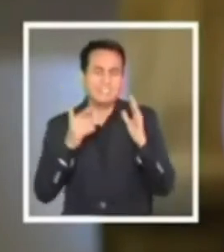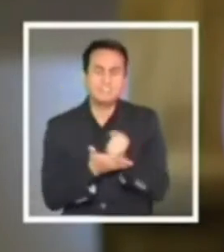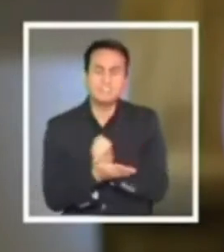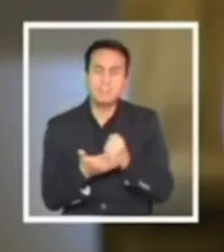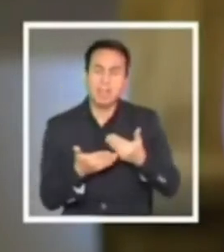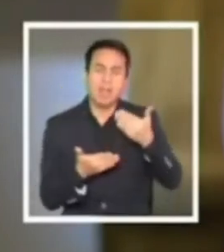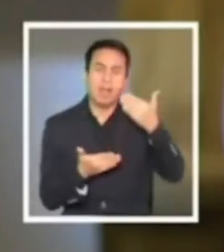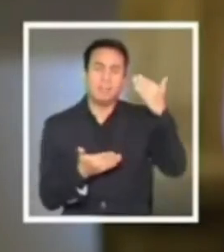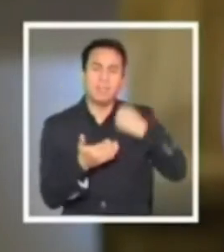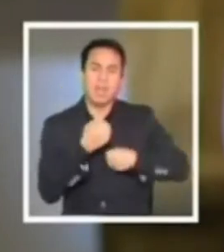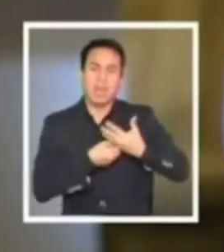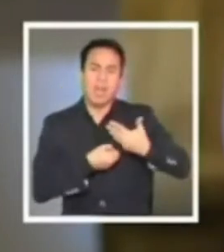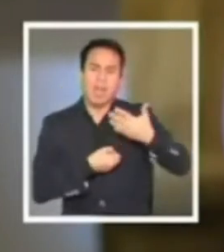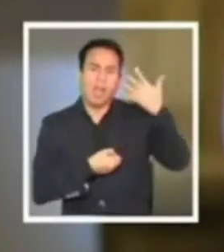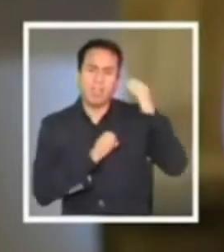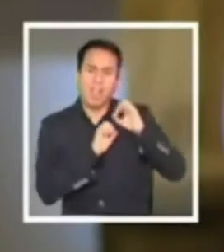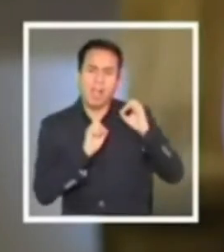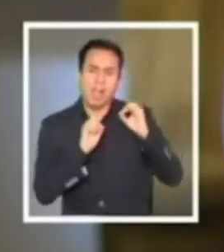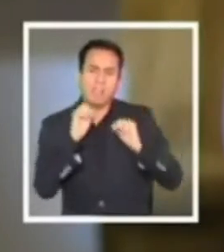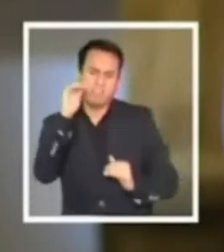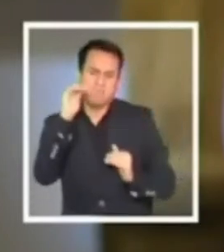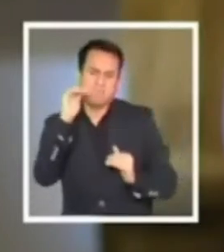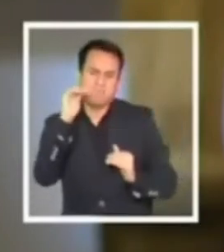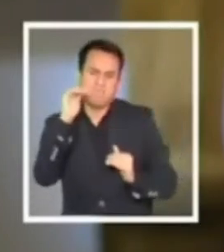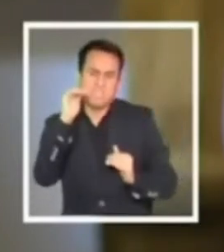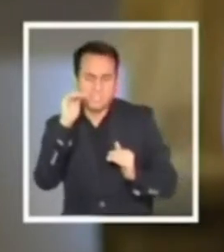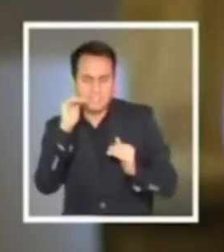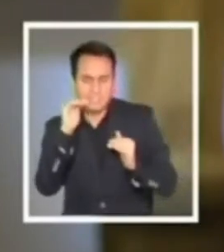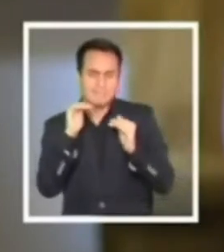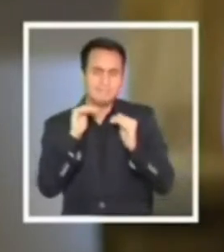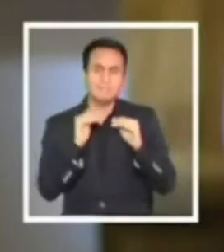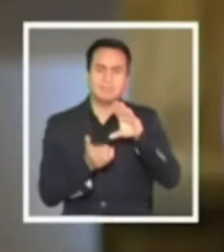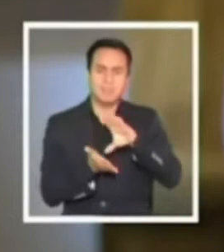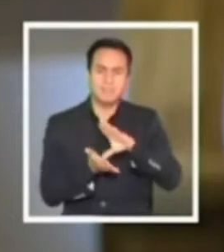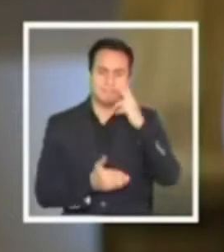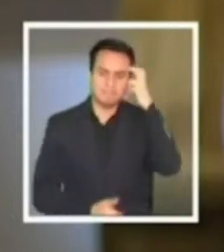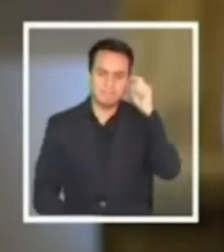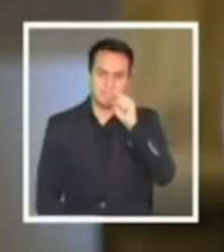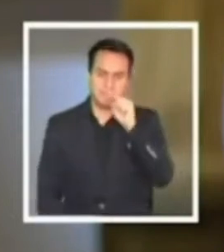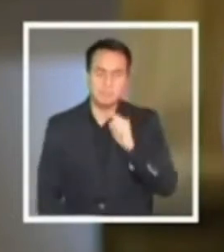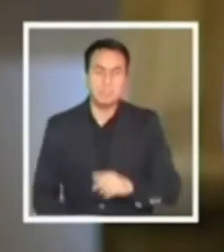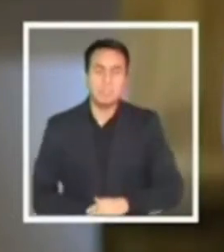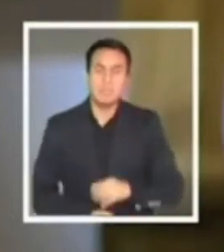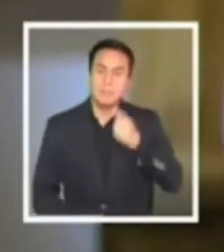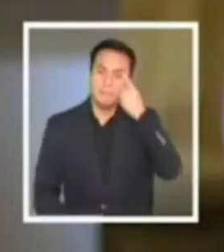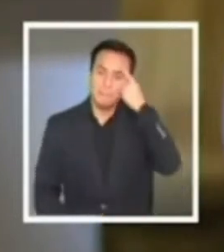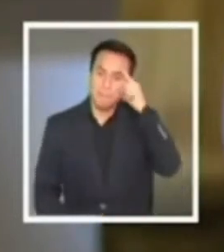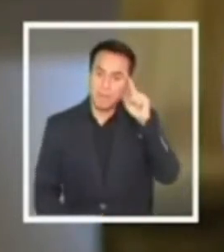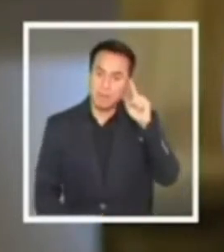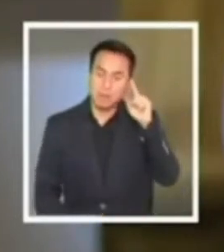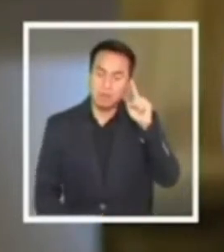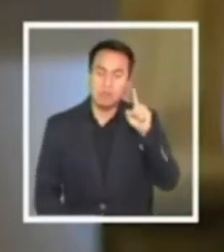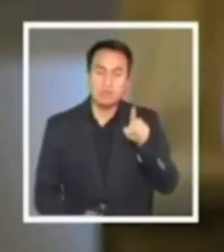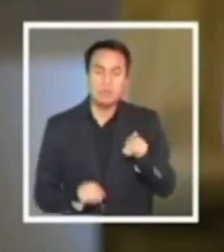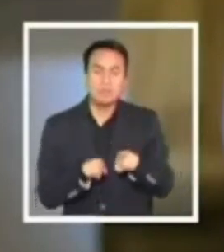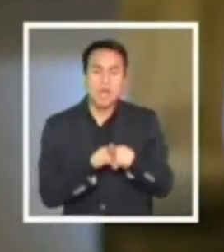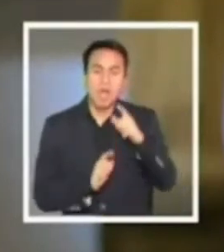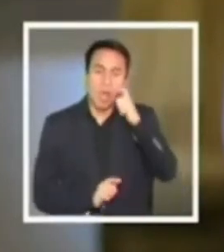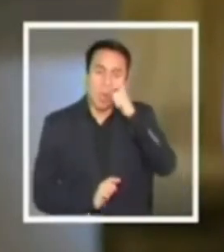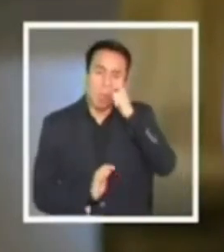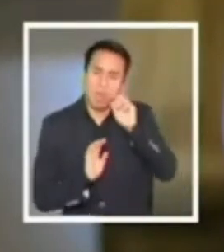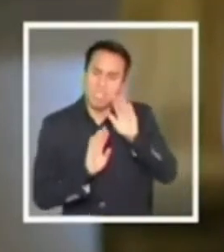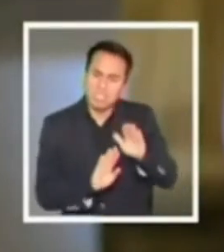había ocurrido en décadas en nuestro país. Pero además del humanismo